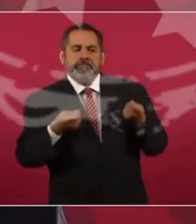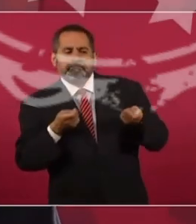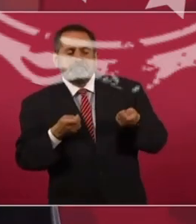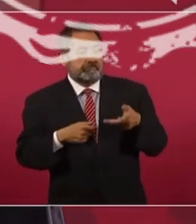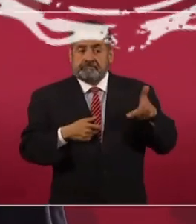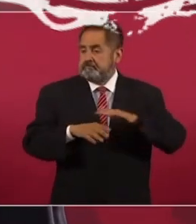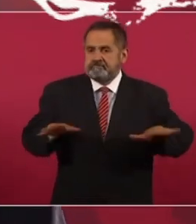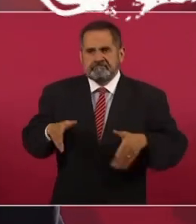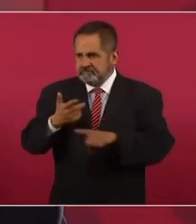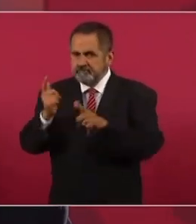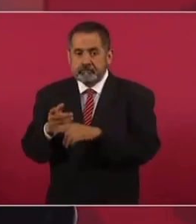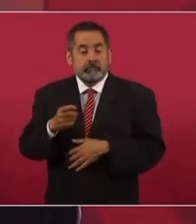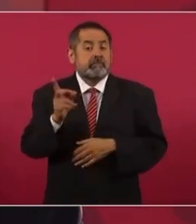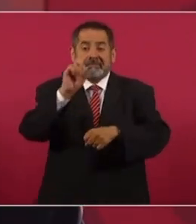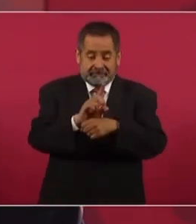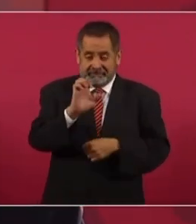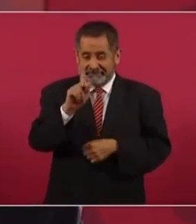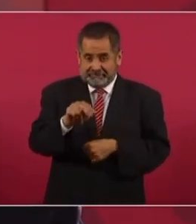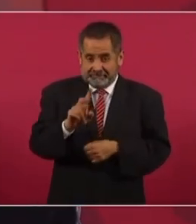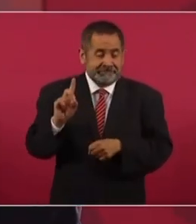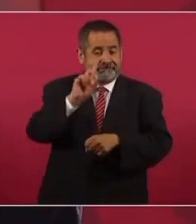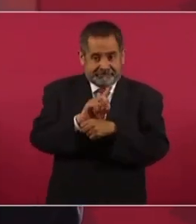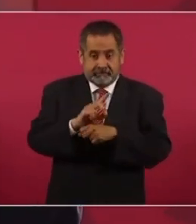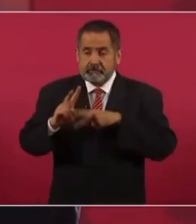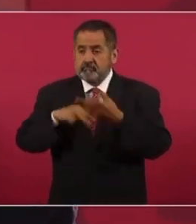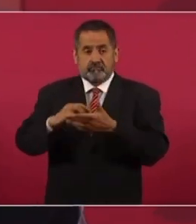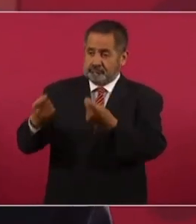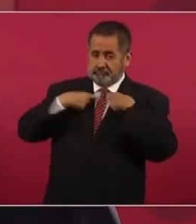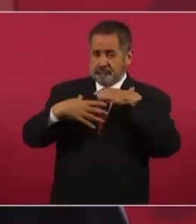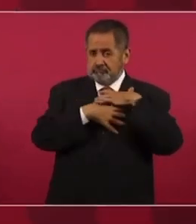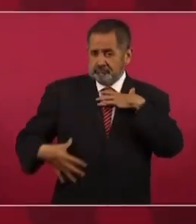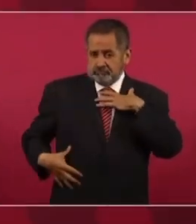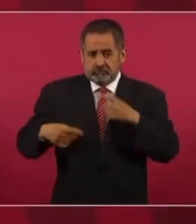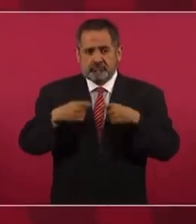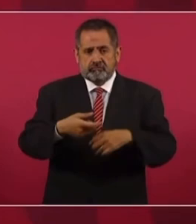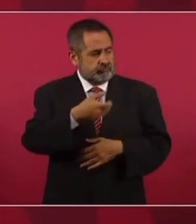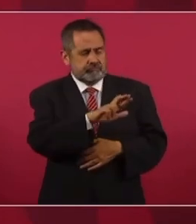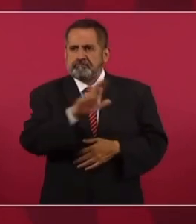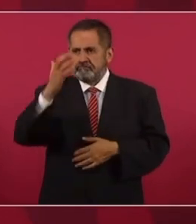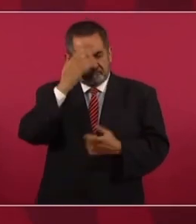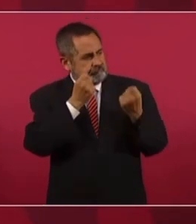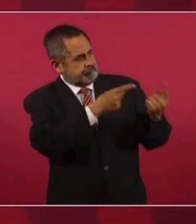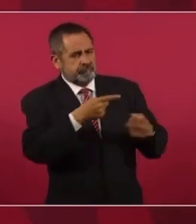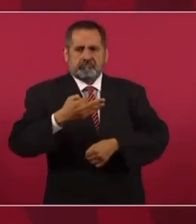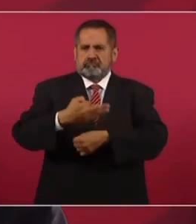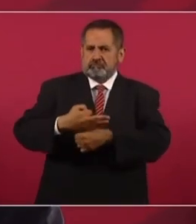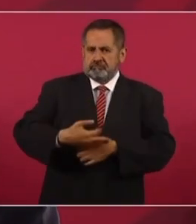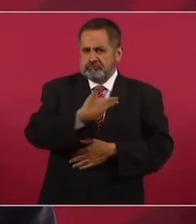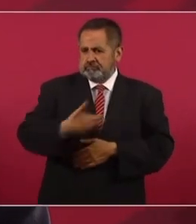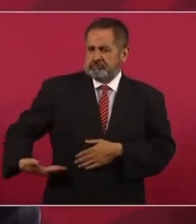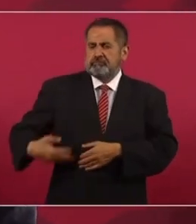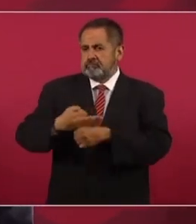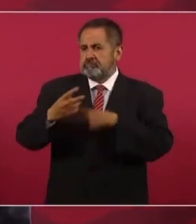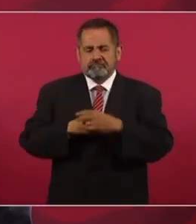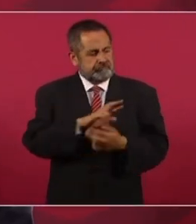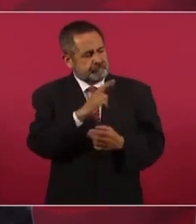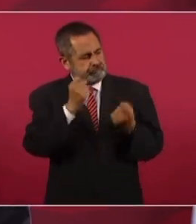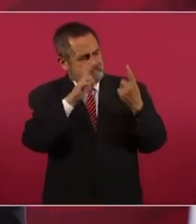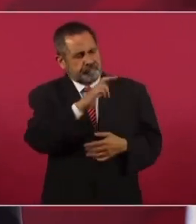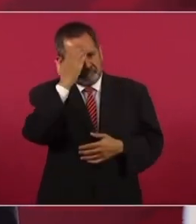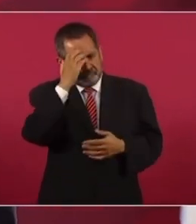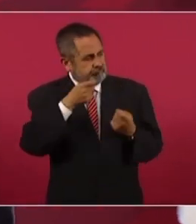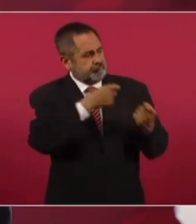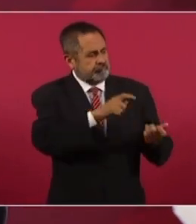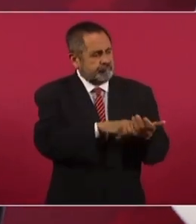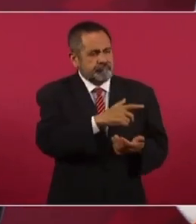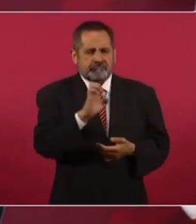en el caso de peña desde que tomé posesión públicamente de reconocimiento esto que estoy aquí ahora estos cimientos esta gran